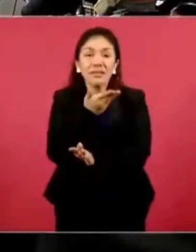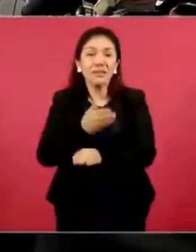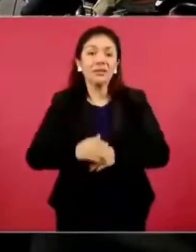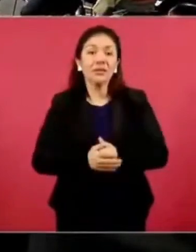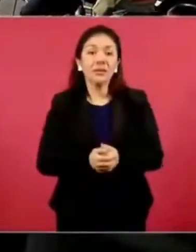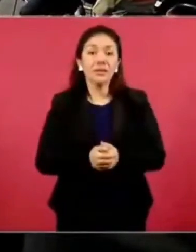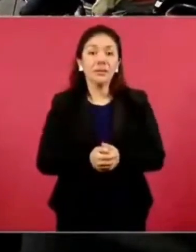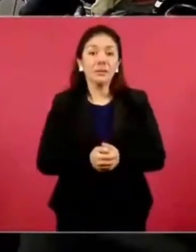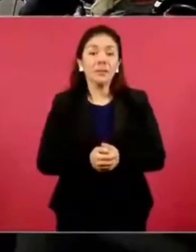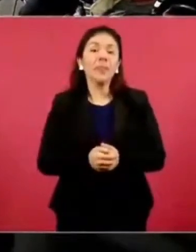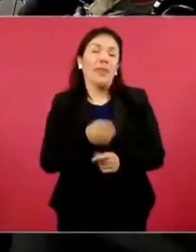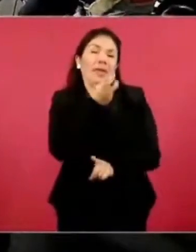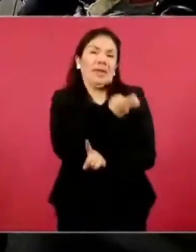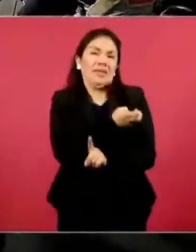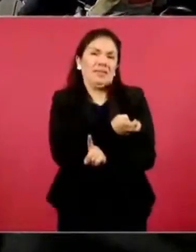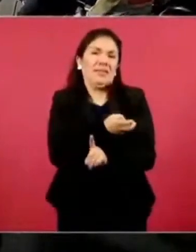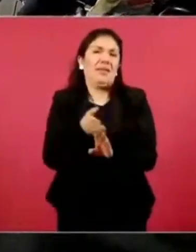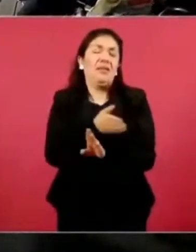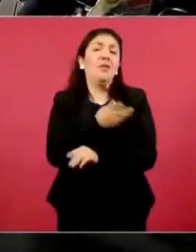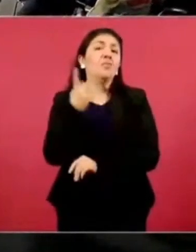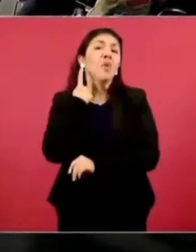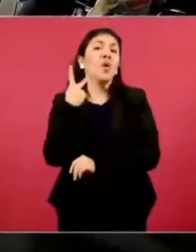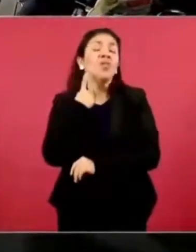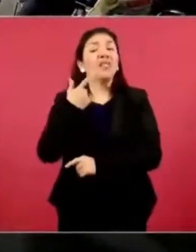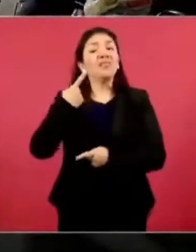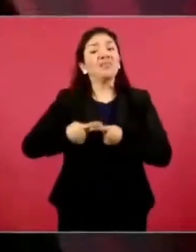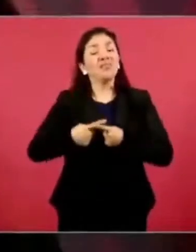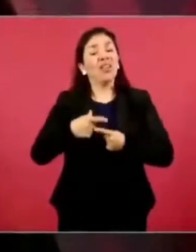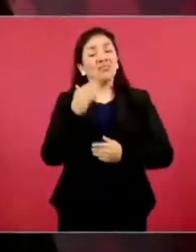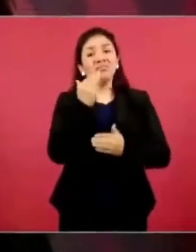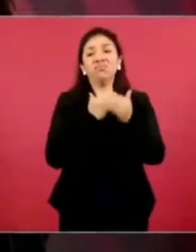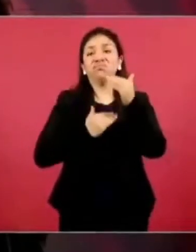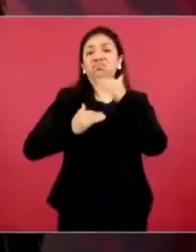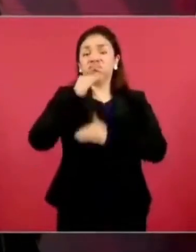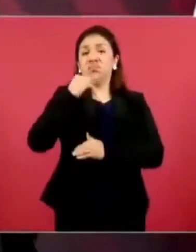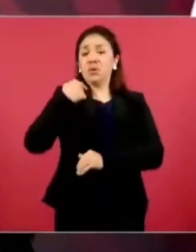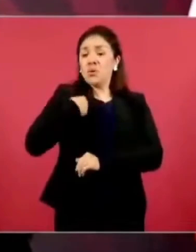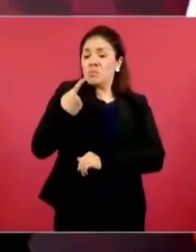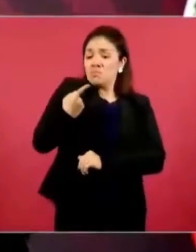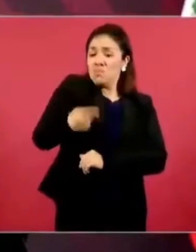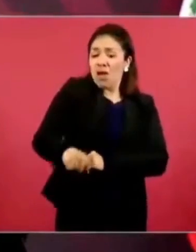la política hegemónica de imposiciones,